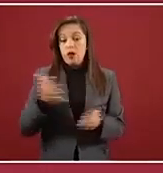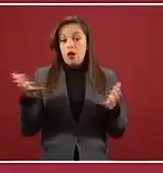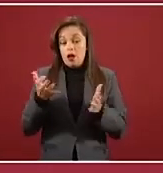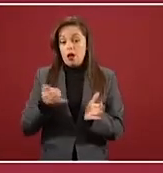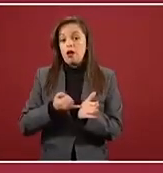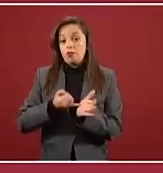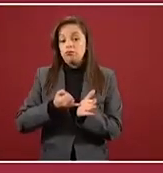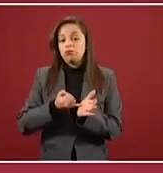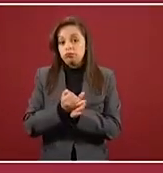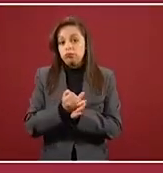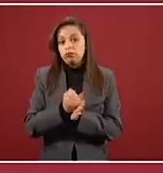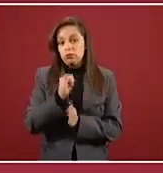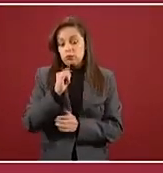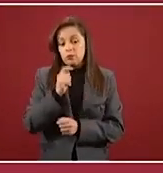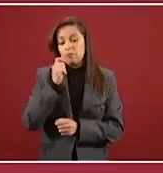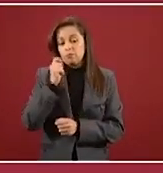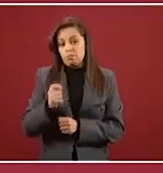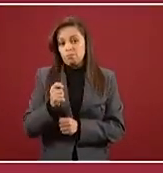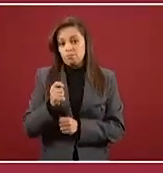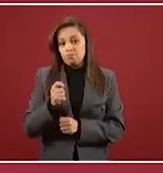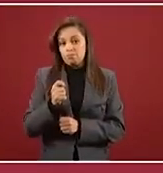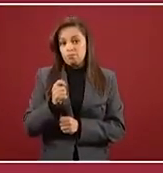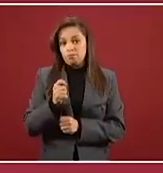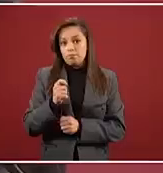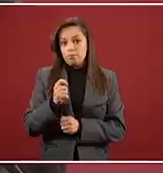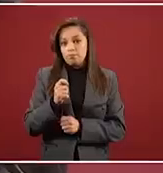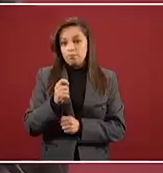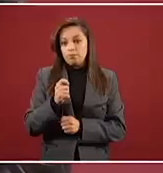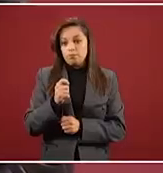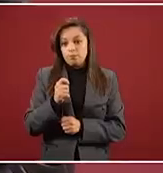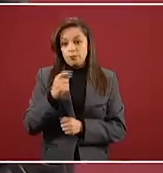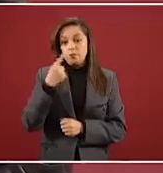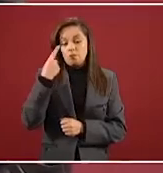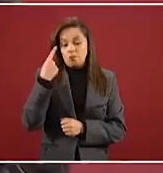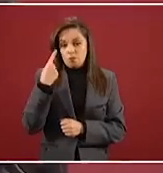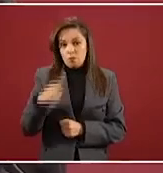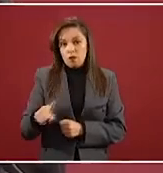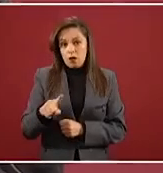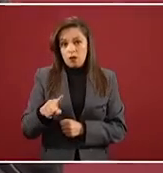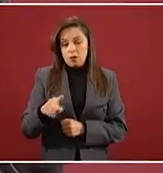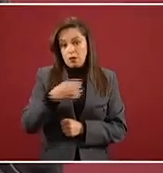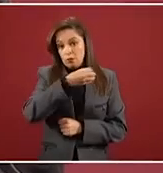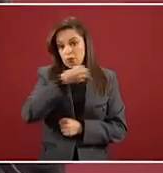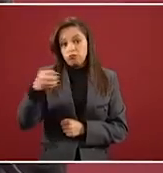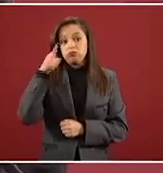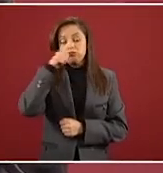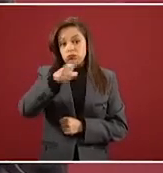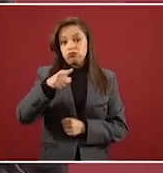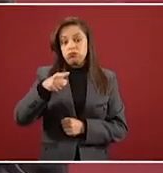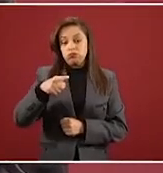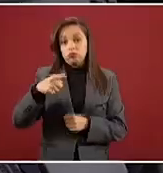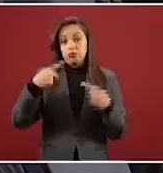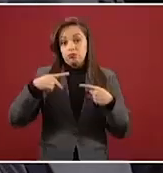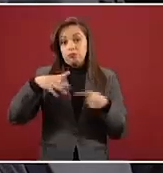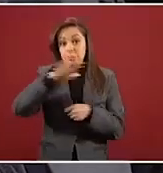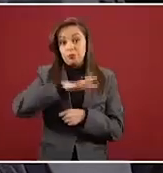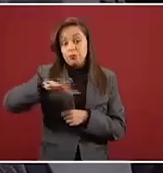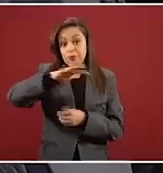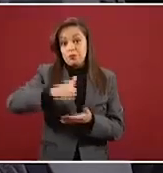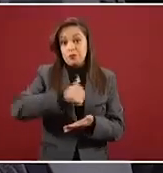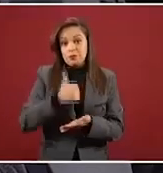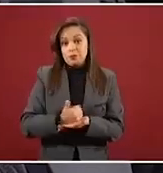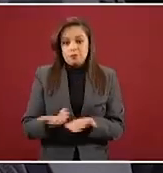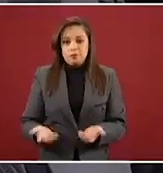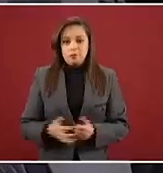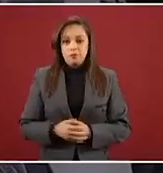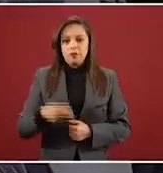cumpliendo con el mandato de los ciudadanos. En ese sentido, ¿no sería más fácil plantear la consulta como